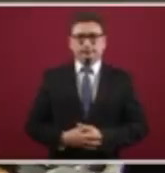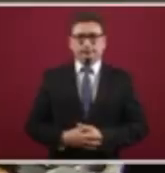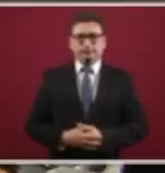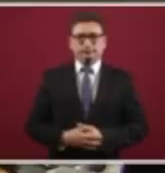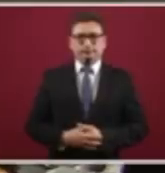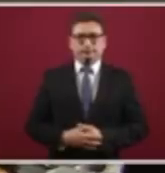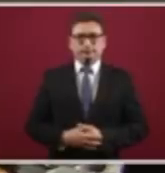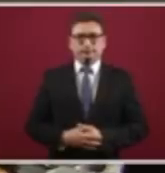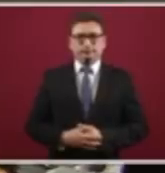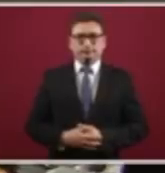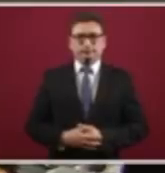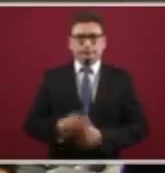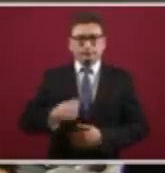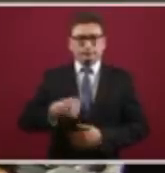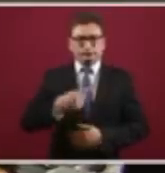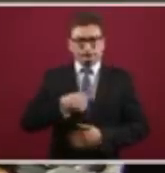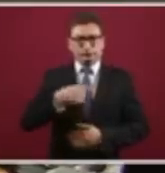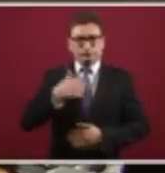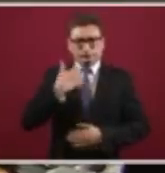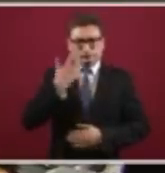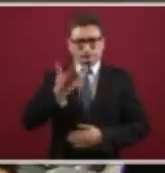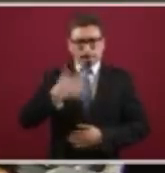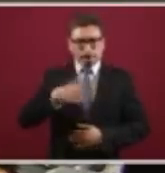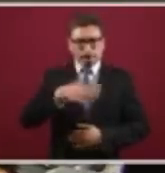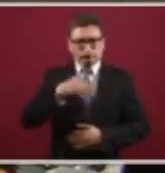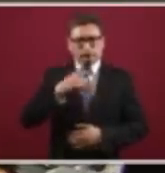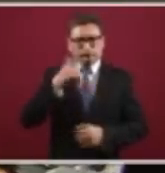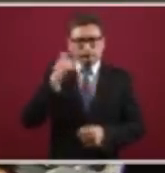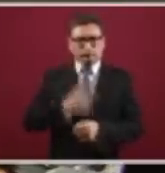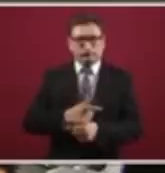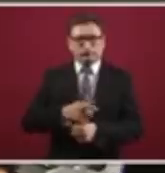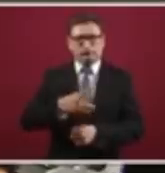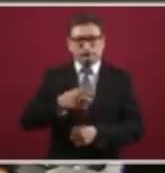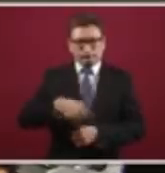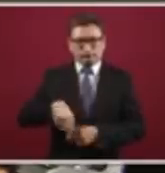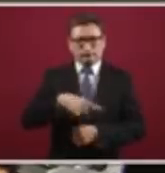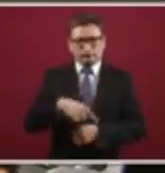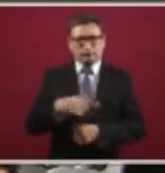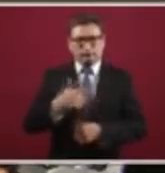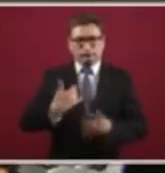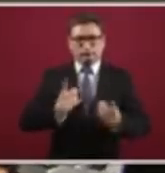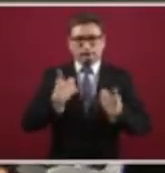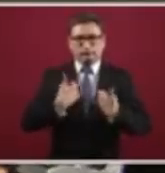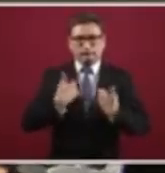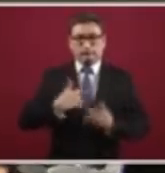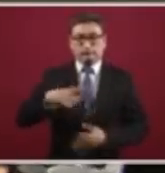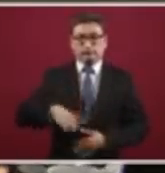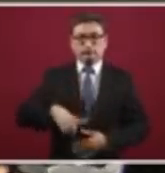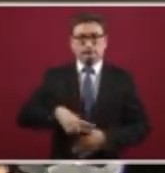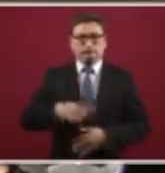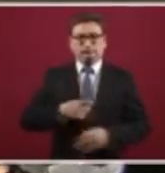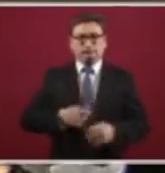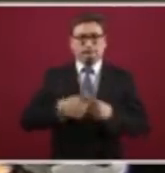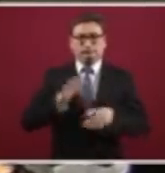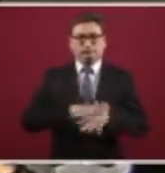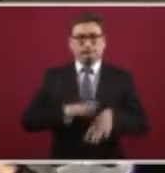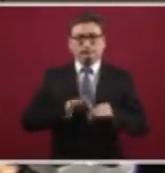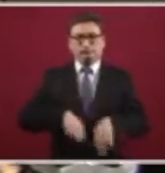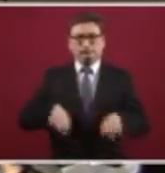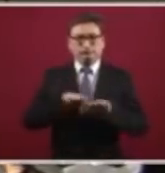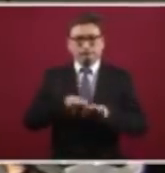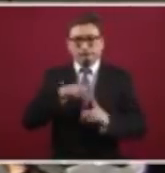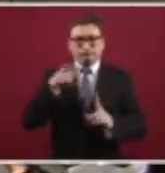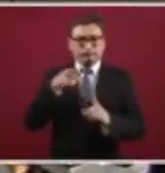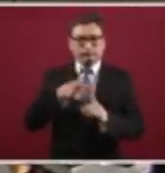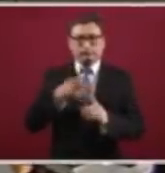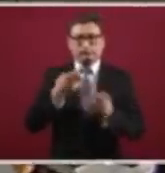encontrar a los jóvenes es una prioridad del gobierno se está haciendo